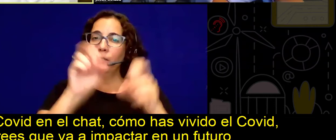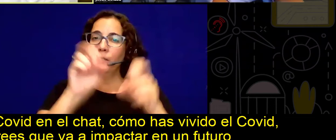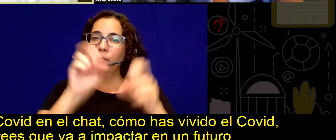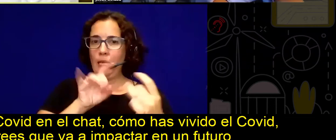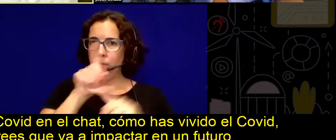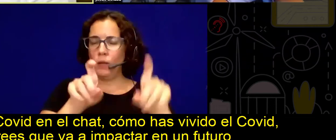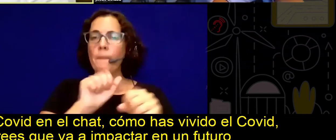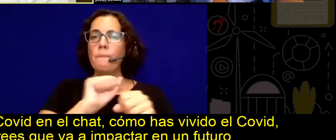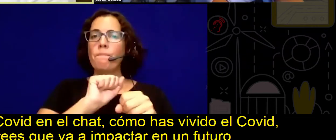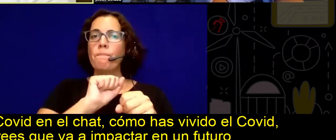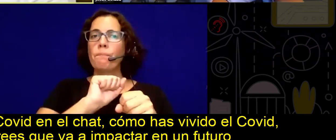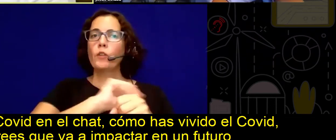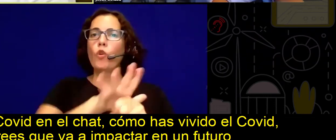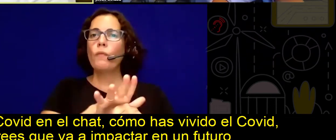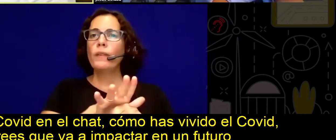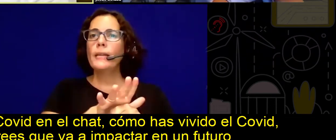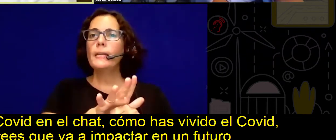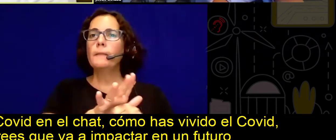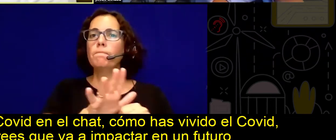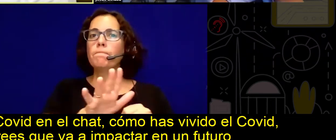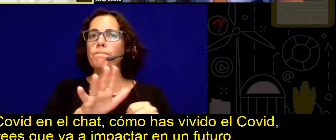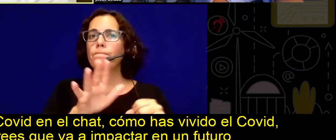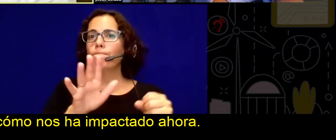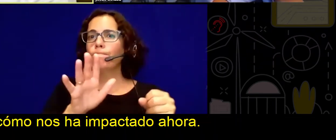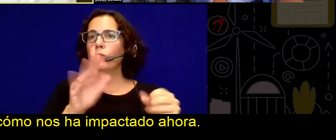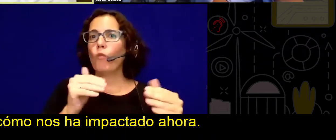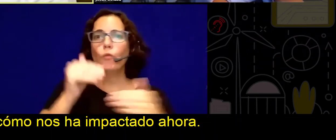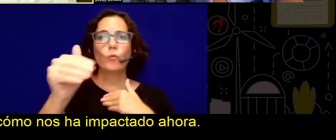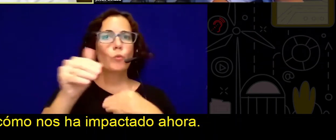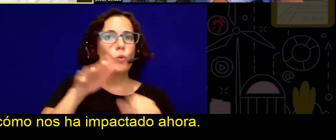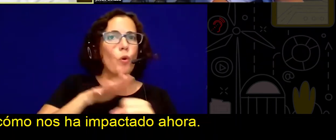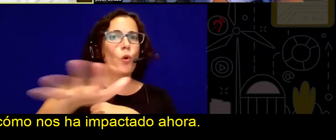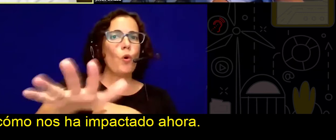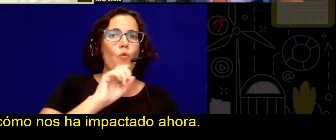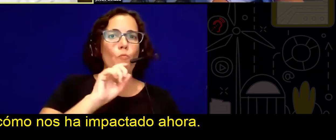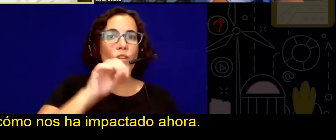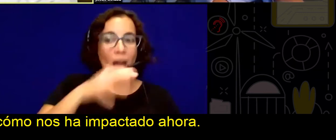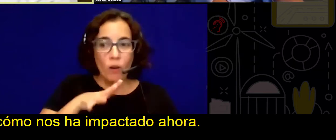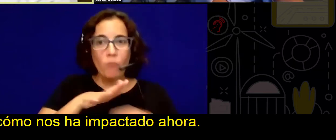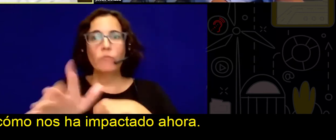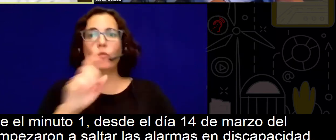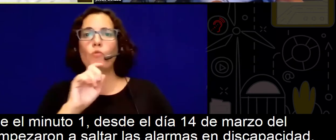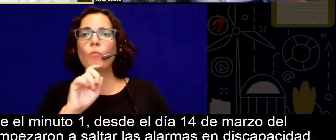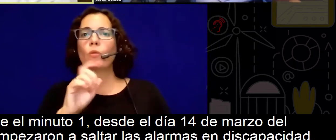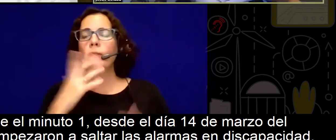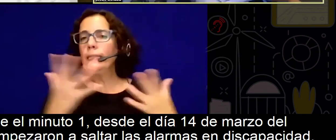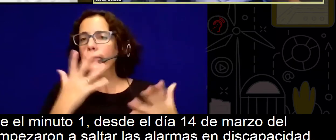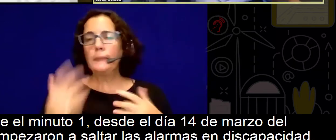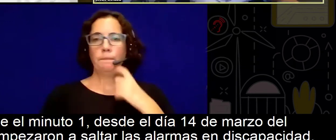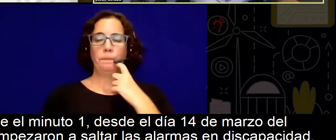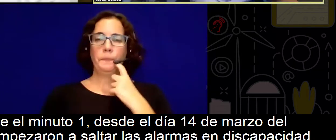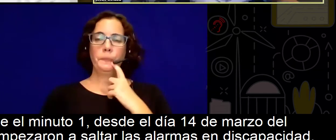COVID? ¿Cómo crees que nos va a impactar en un futuro y cómo nos ha impactado ahora? ¿Cómo lo habéis vivido? Bueno, Jesús,